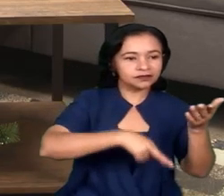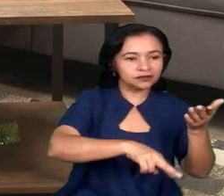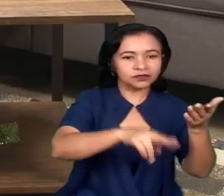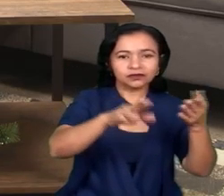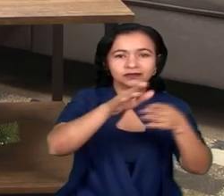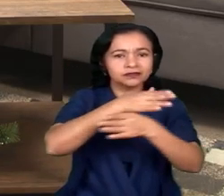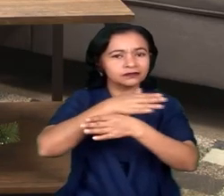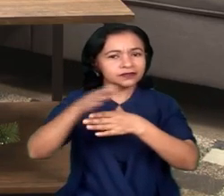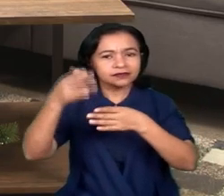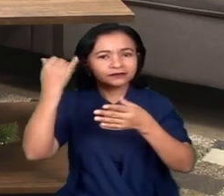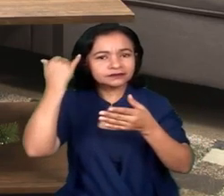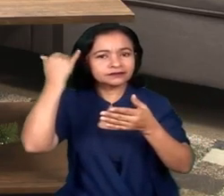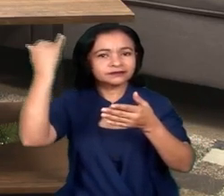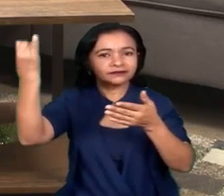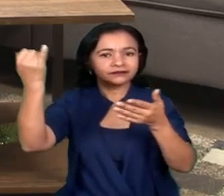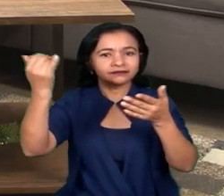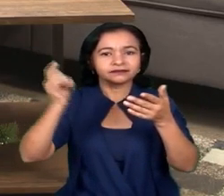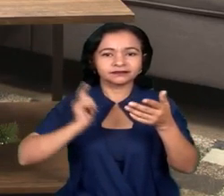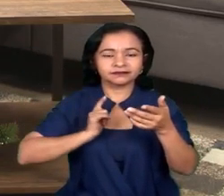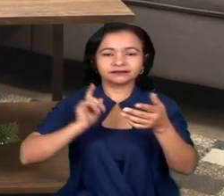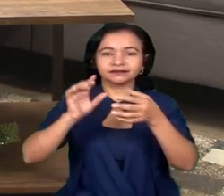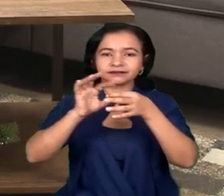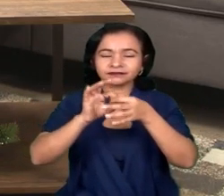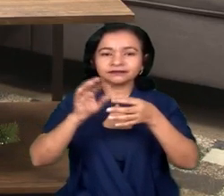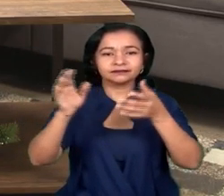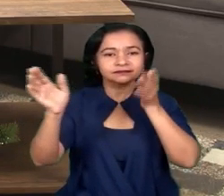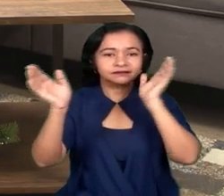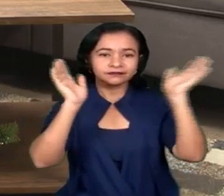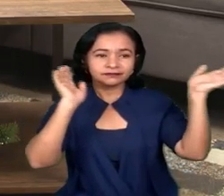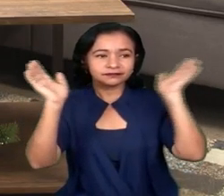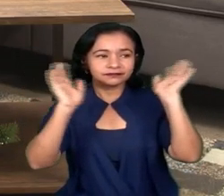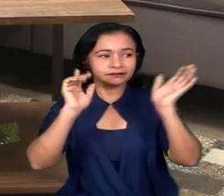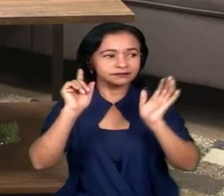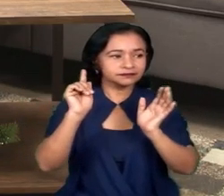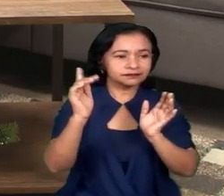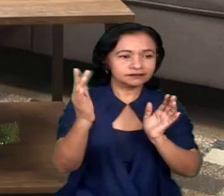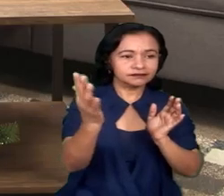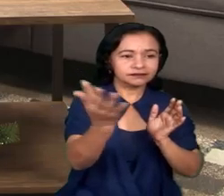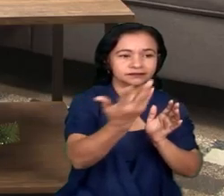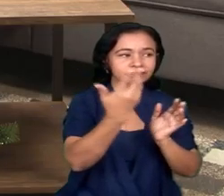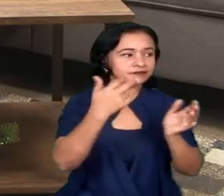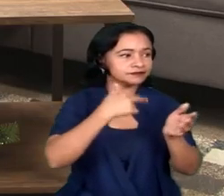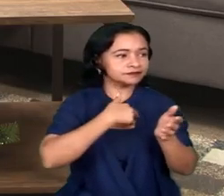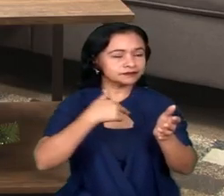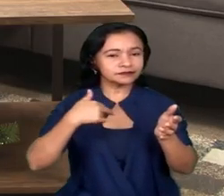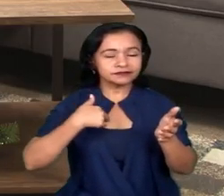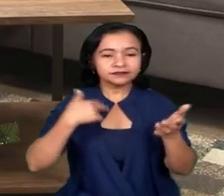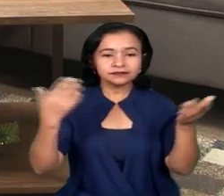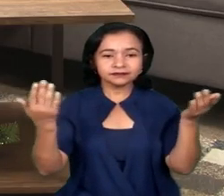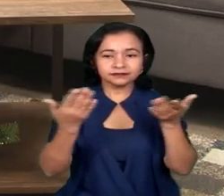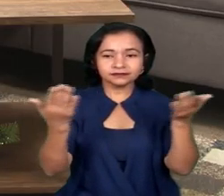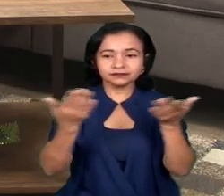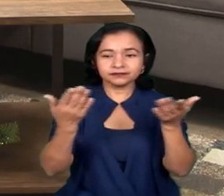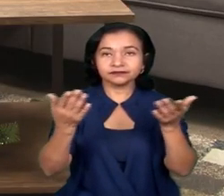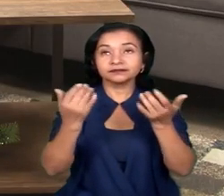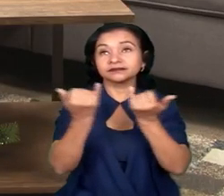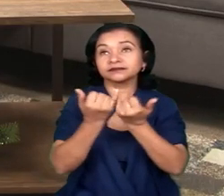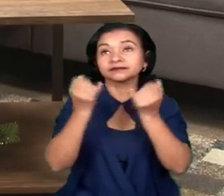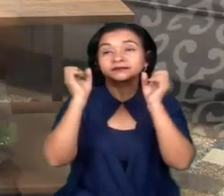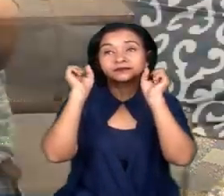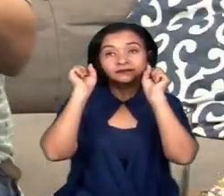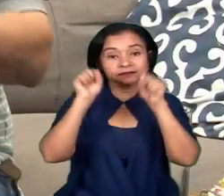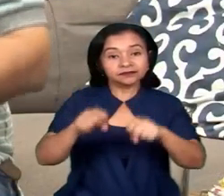sea. Pero sin embargo tenemos algo en común, somos comerciantes todos y eso es como una etiqueta donde